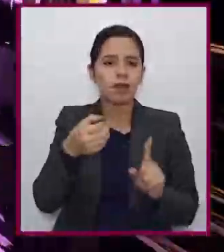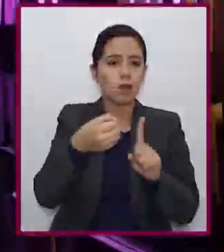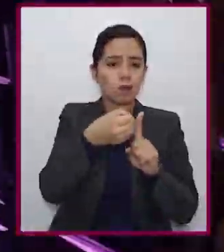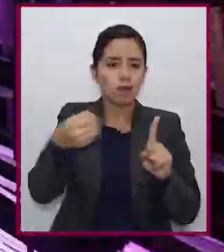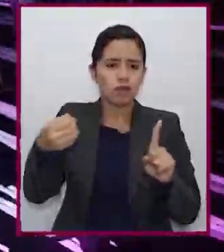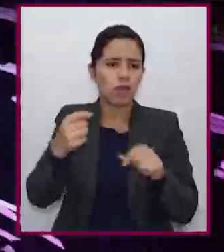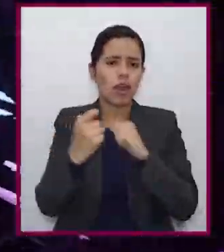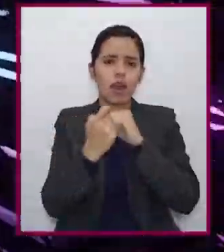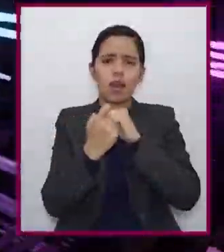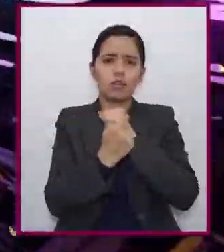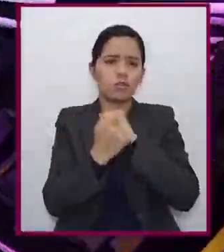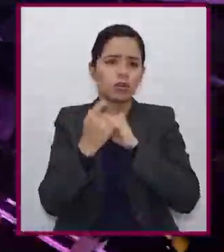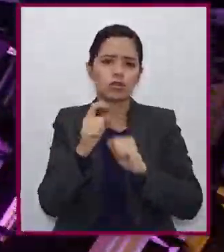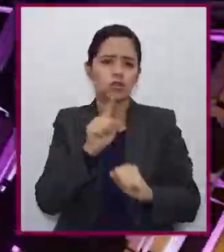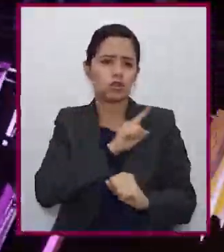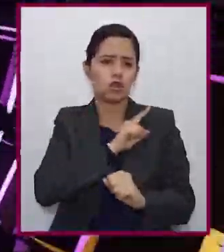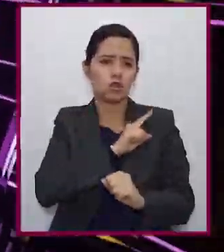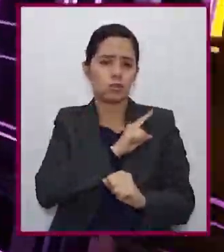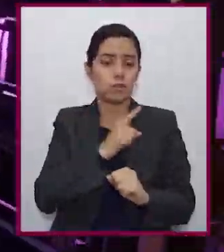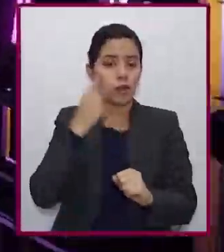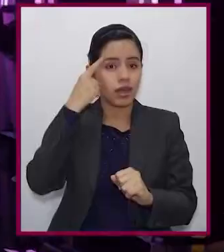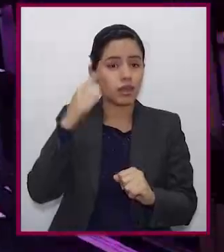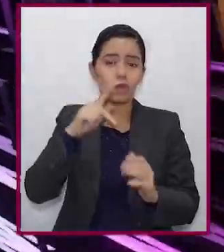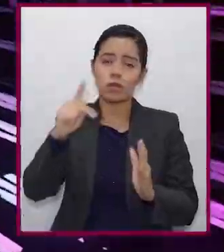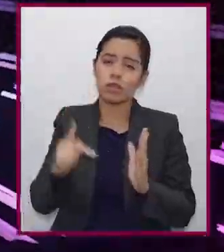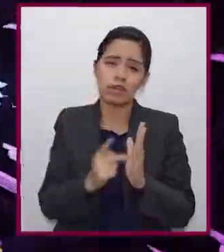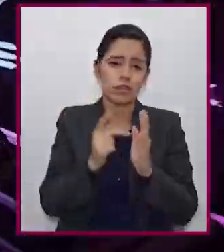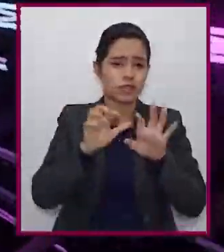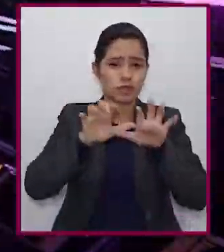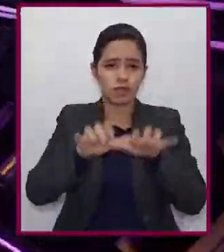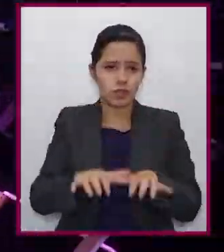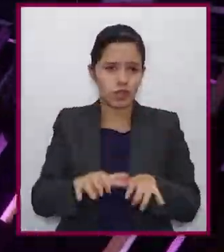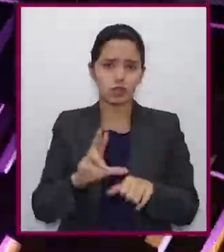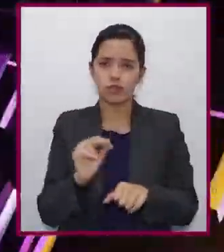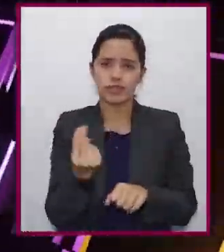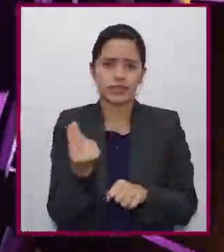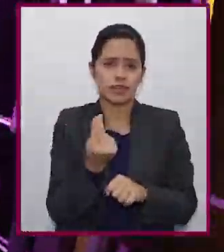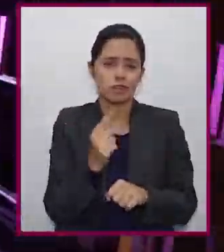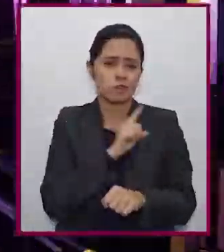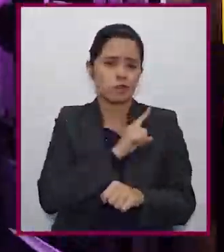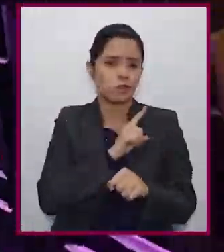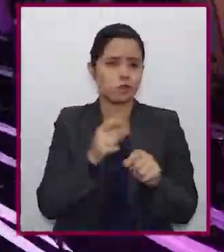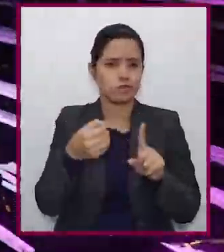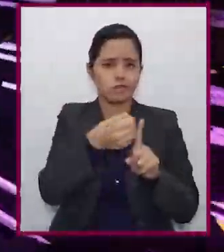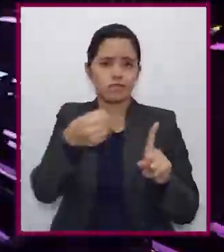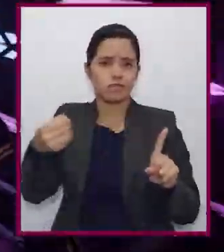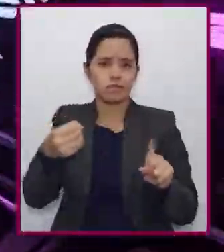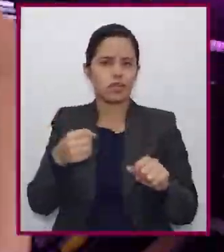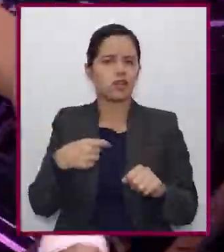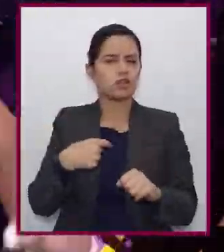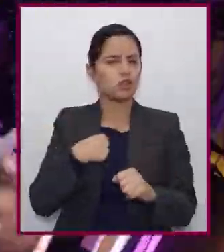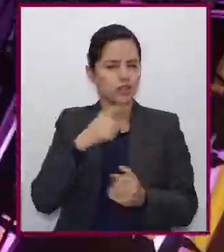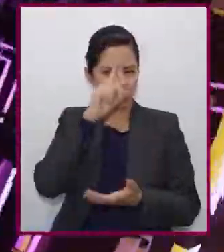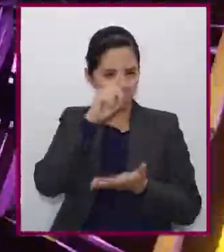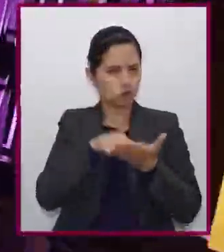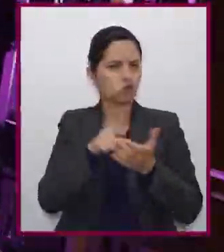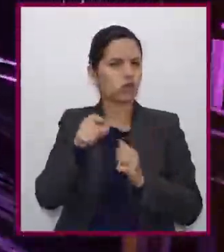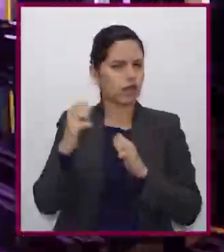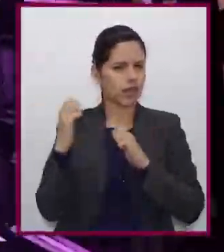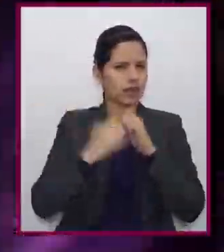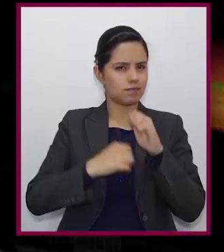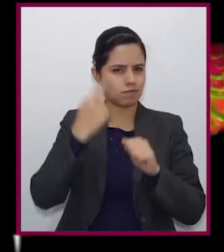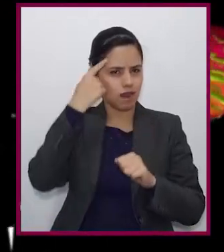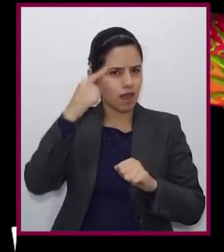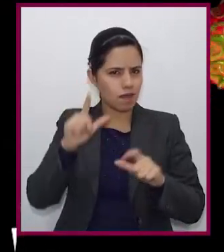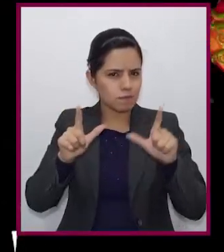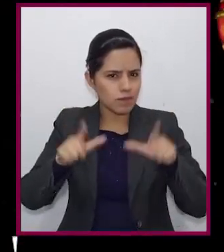repitiendo. Ya vi nada más que nos estás troleando. A mí se me hace que fuiste tú quien se metió en mi celular para mandarme una página de noticias